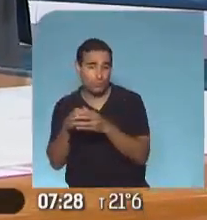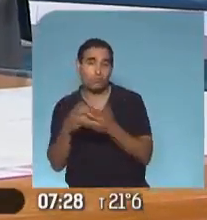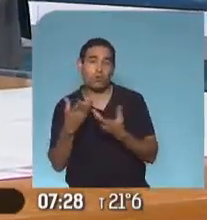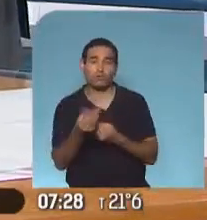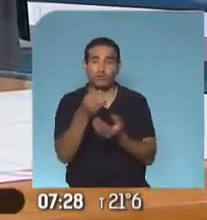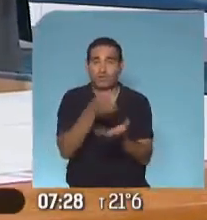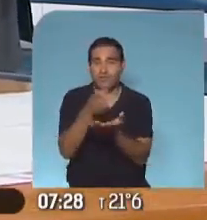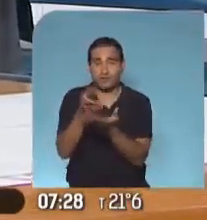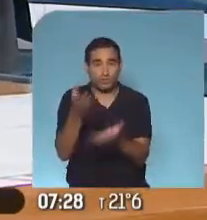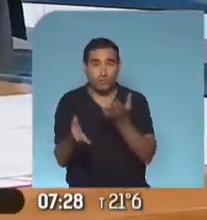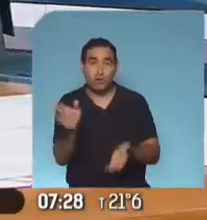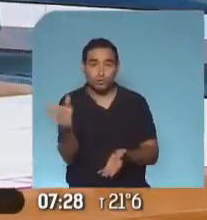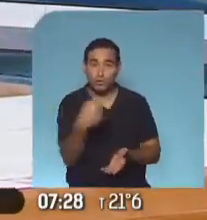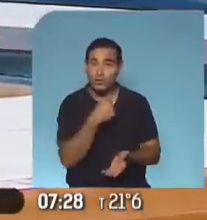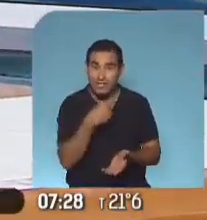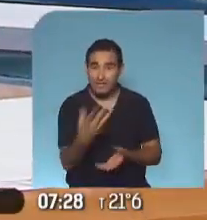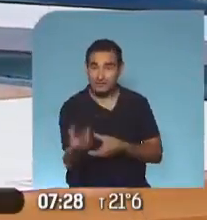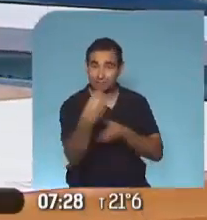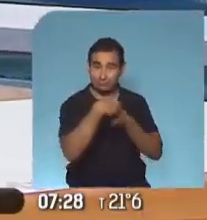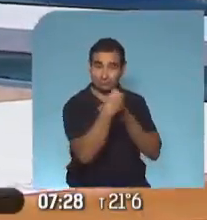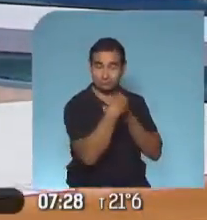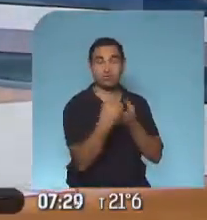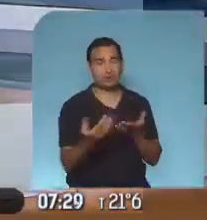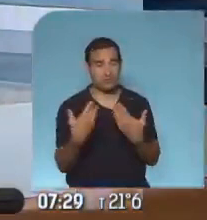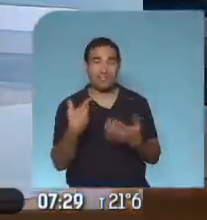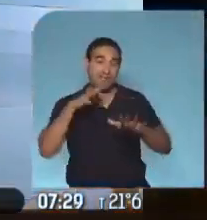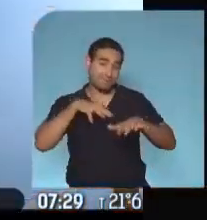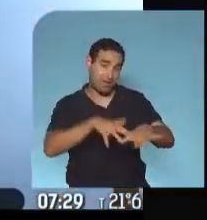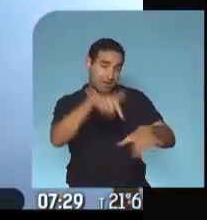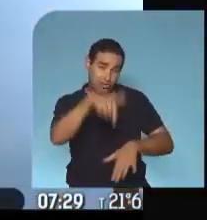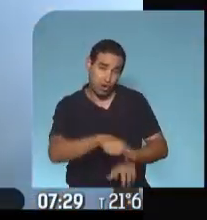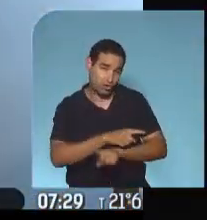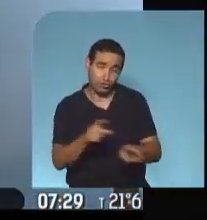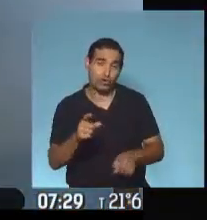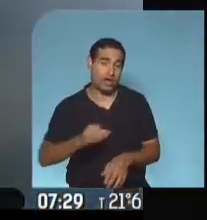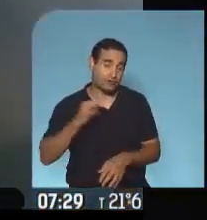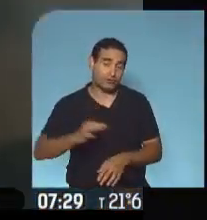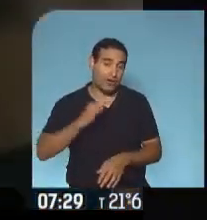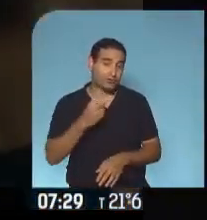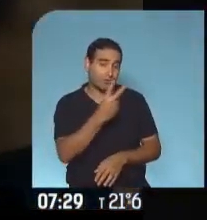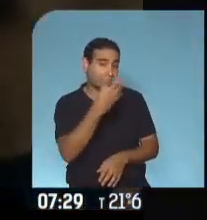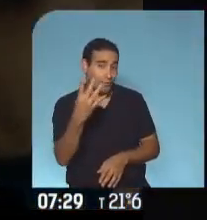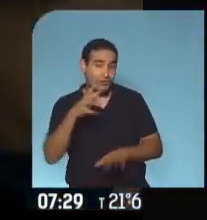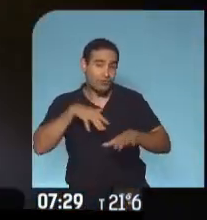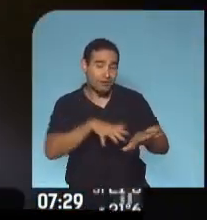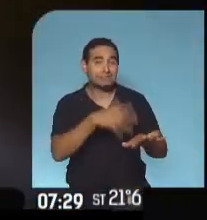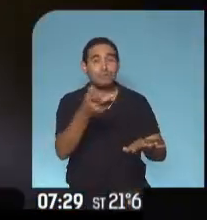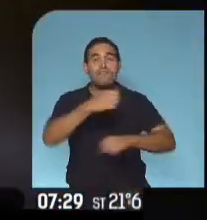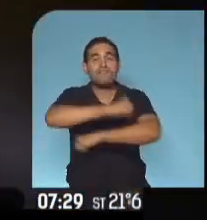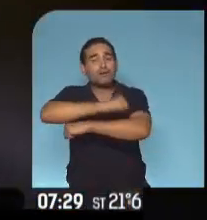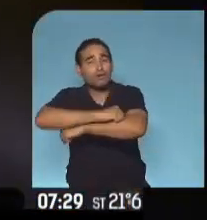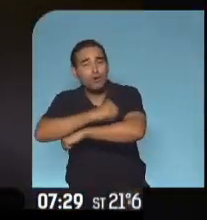a todos quienes se quieran sumar, como no se va a realizar la marcha del día de hoy habitual de todos los 24, a colocar en balcones,